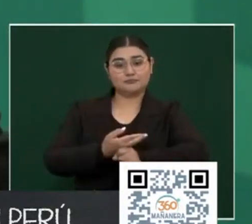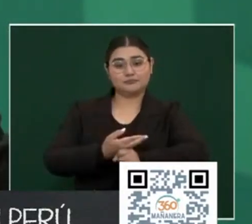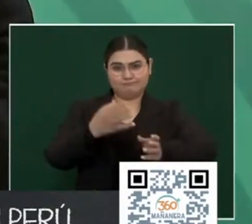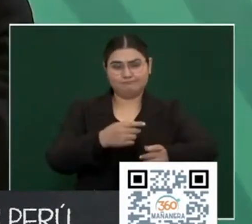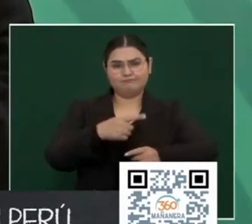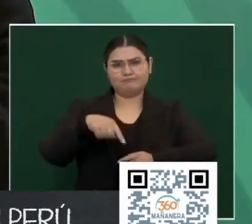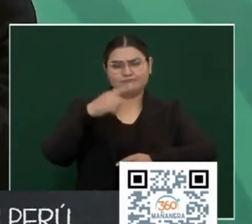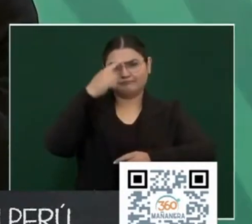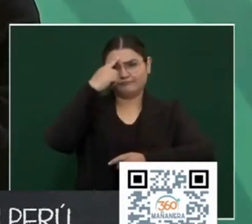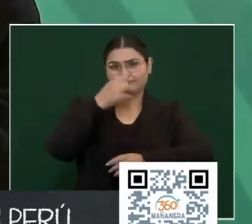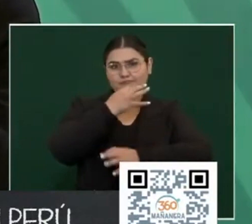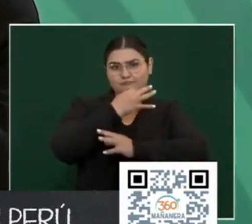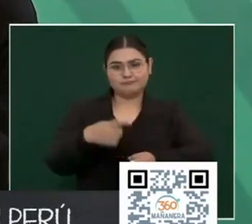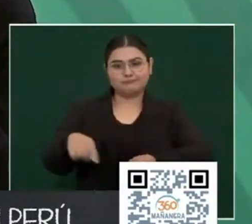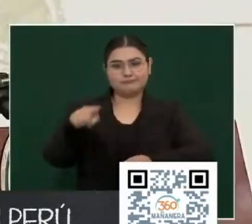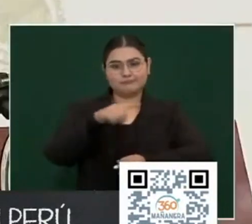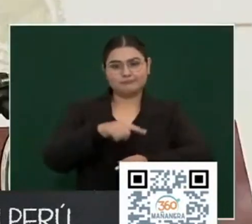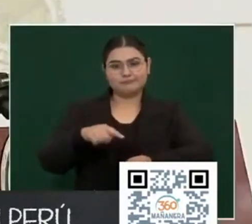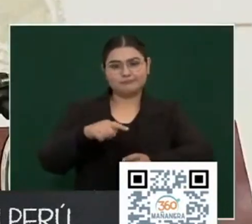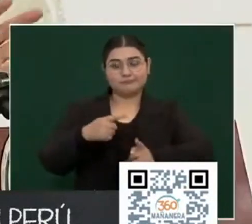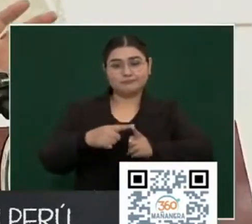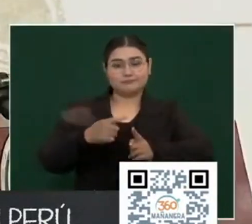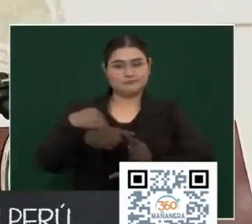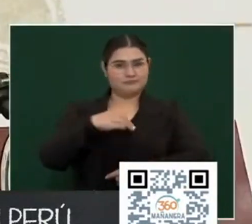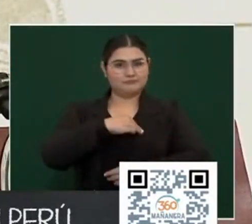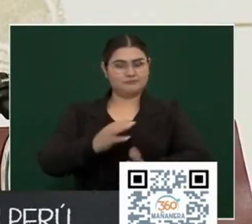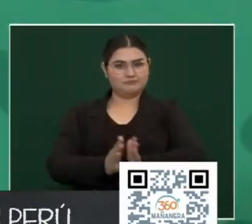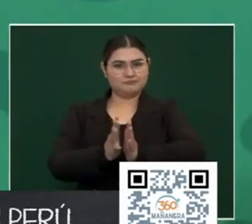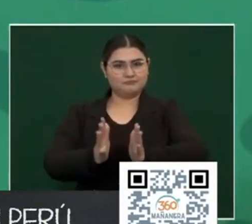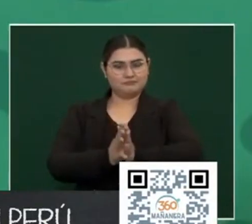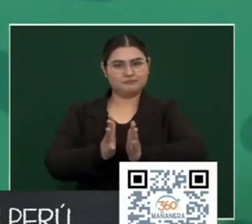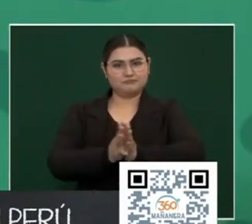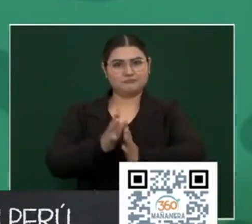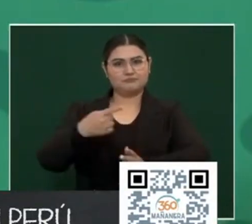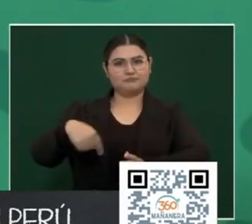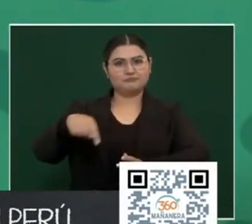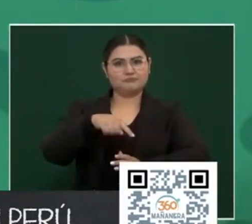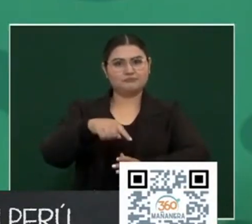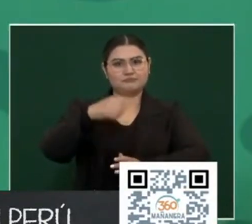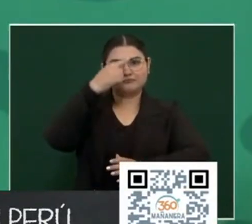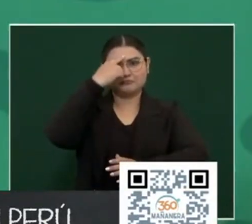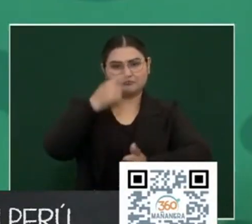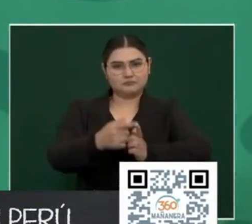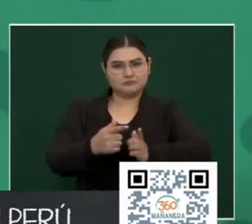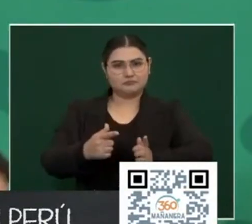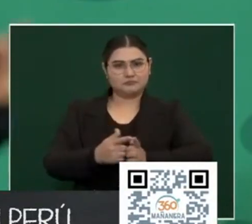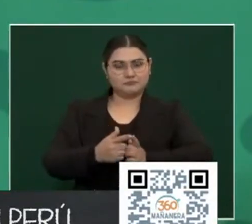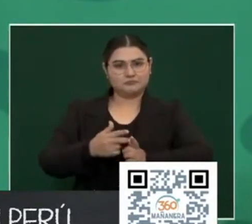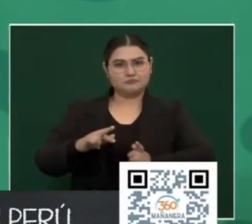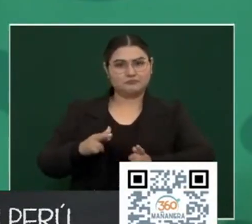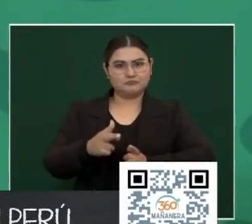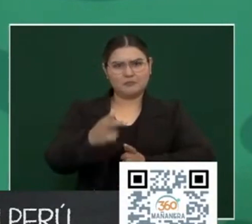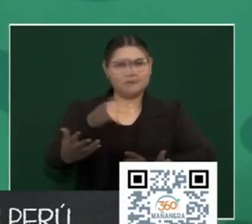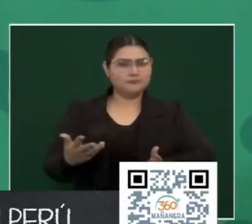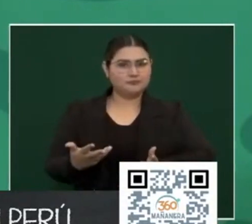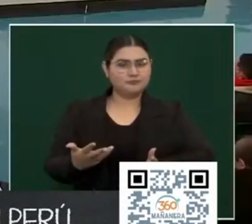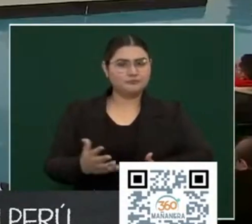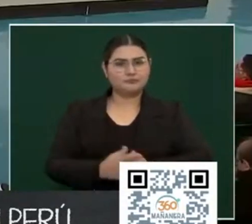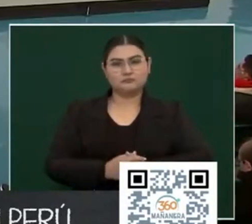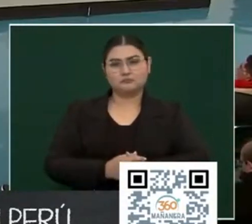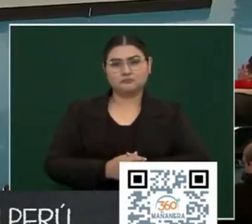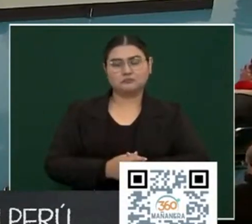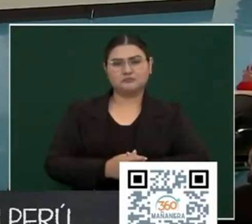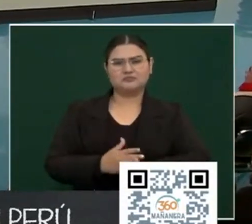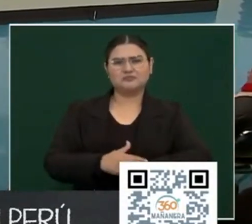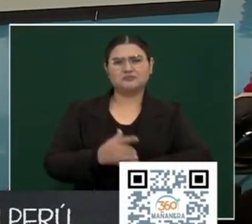le notifique a los miembros del Grupo de Río qué hacemos, porque